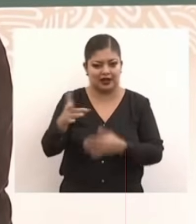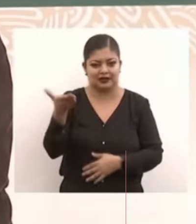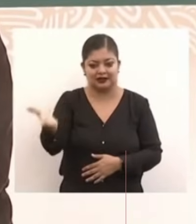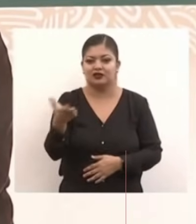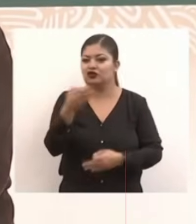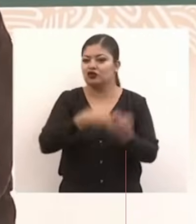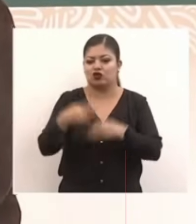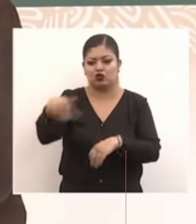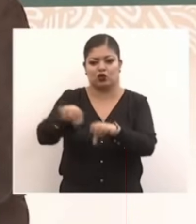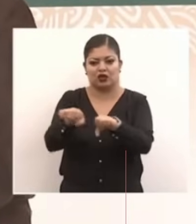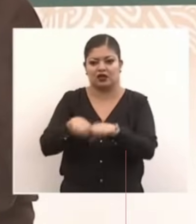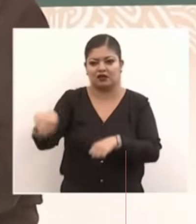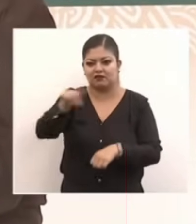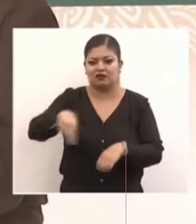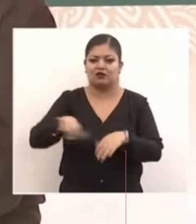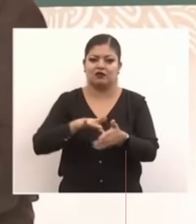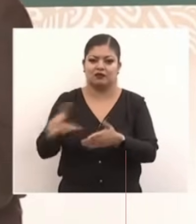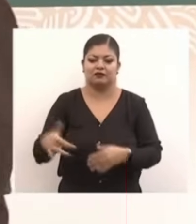todo el equipo por tu apoyo.